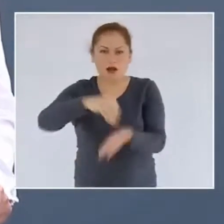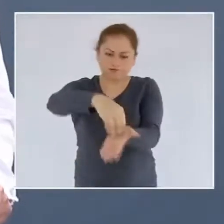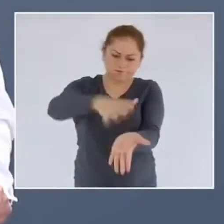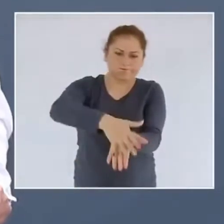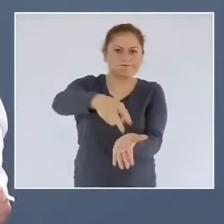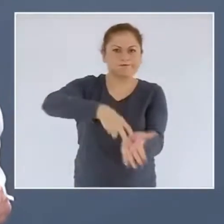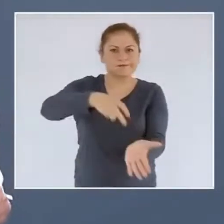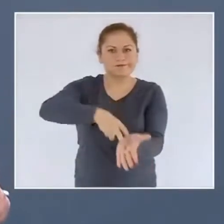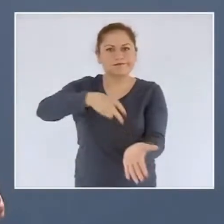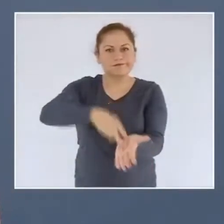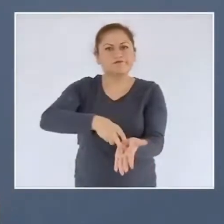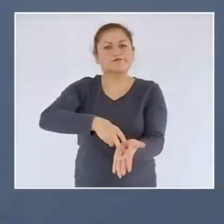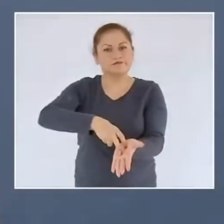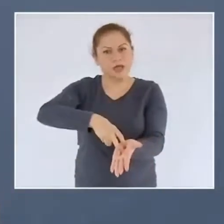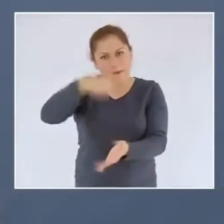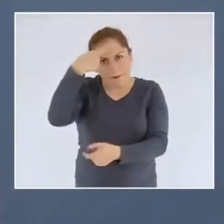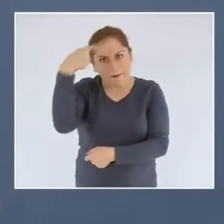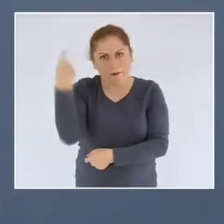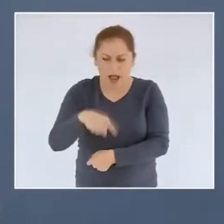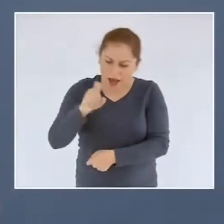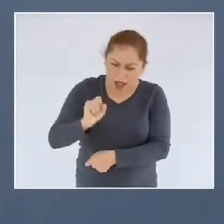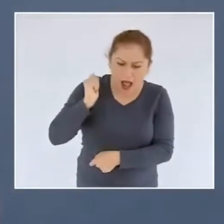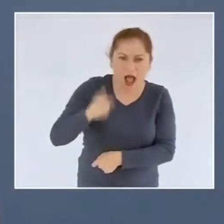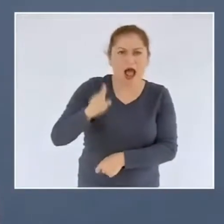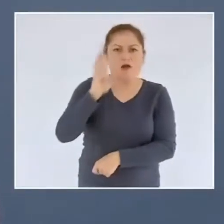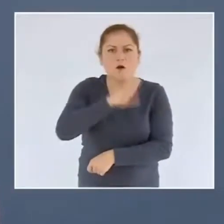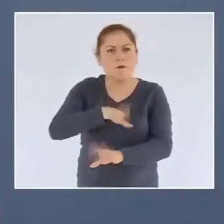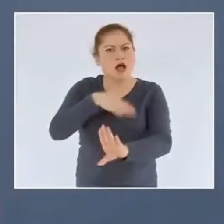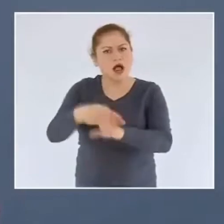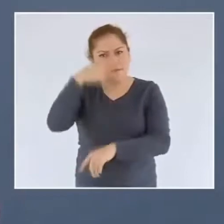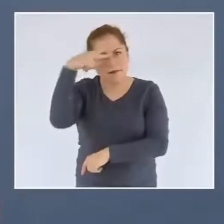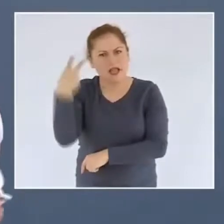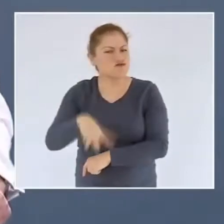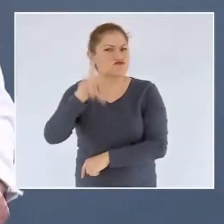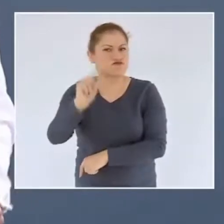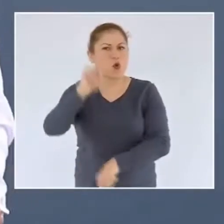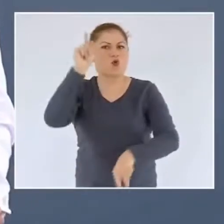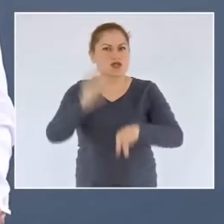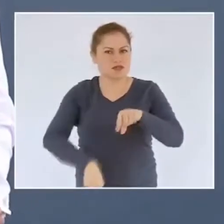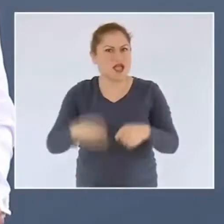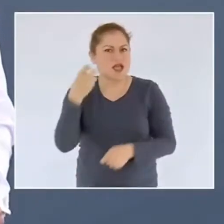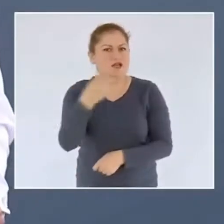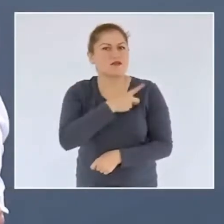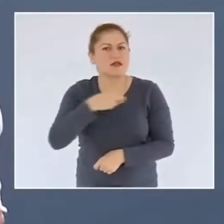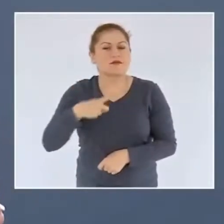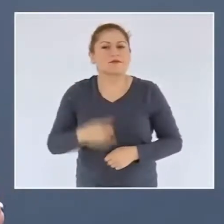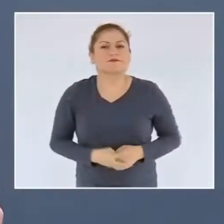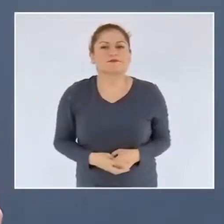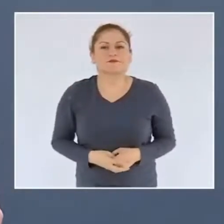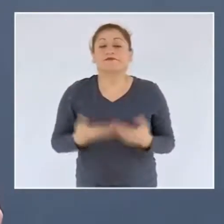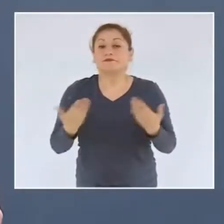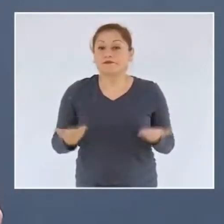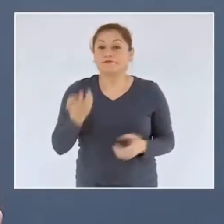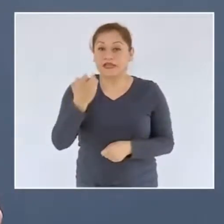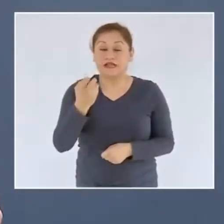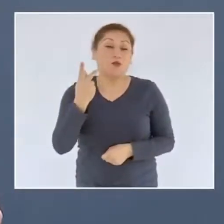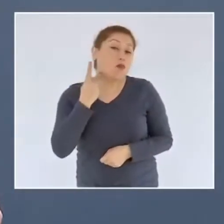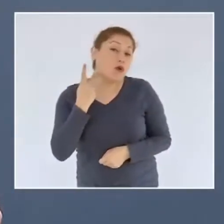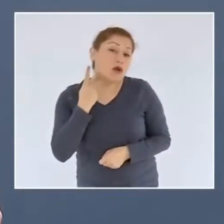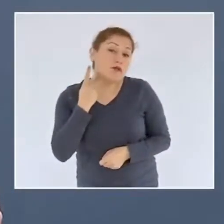contrario a los intereses nacionales. Esto no es nada más una postura política o de